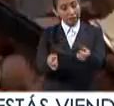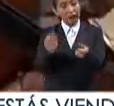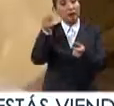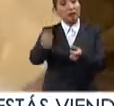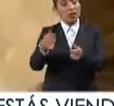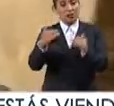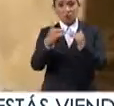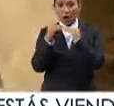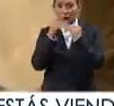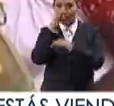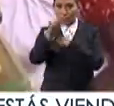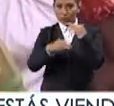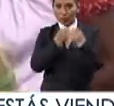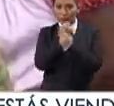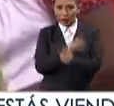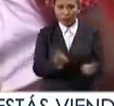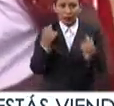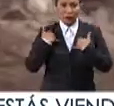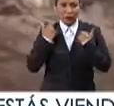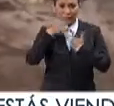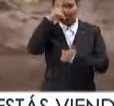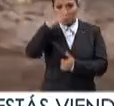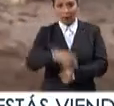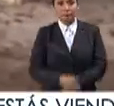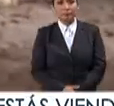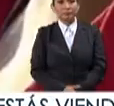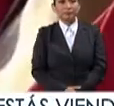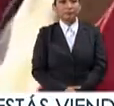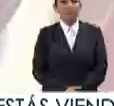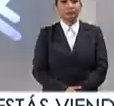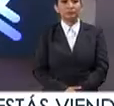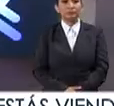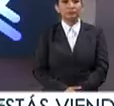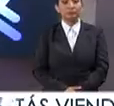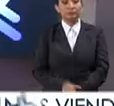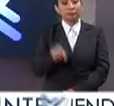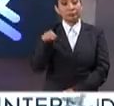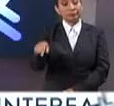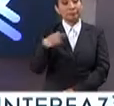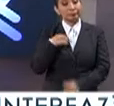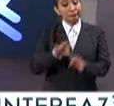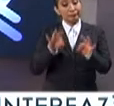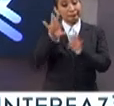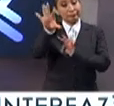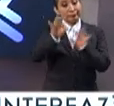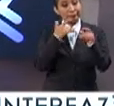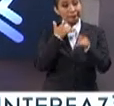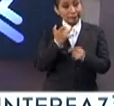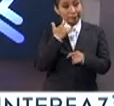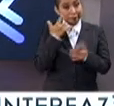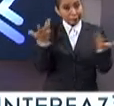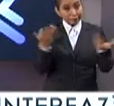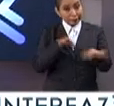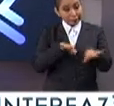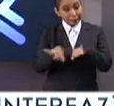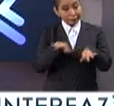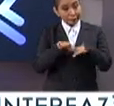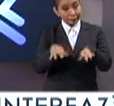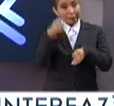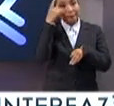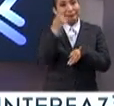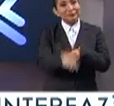y con equidad para todos los niños y jóvenes mexicanos pues ahí están estos importantes esfuerzos que se están realizando